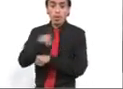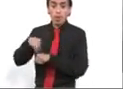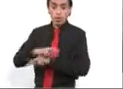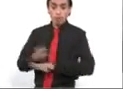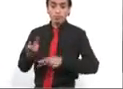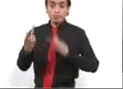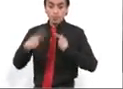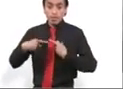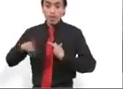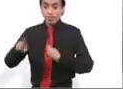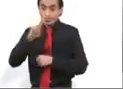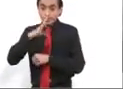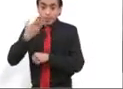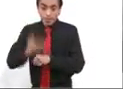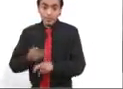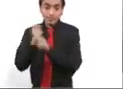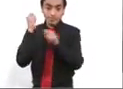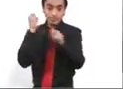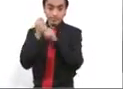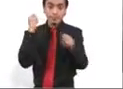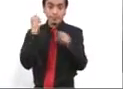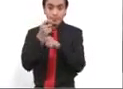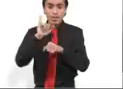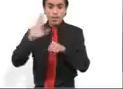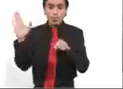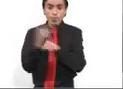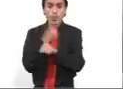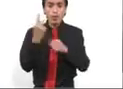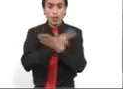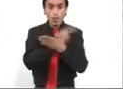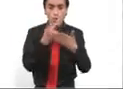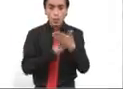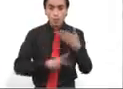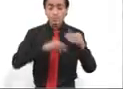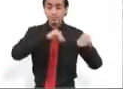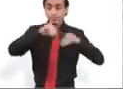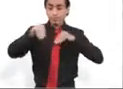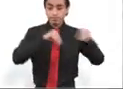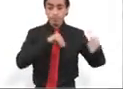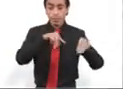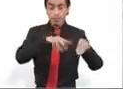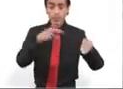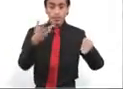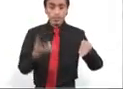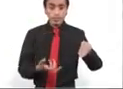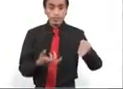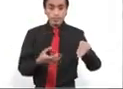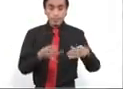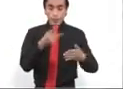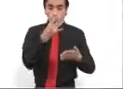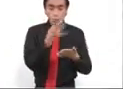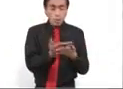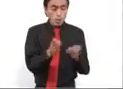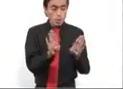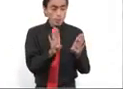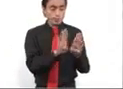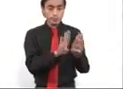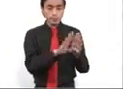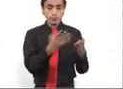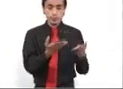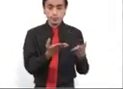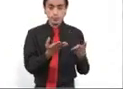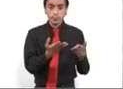de transporte. Porque los proyectos de movilidad no pueden ser exclusivamente